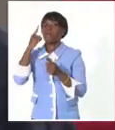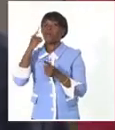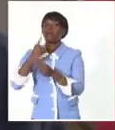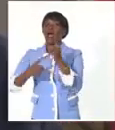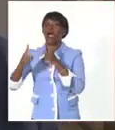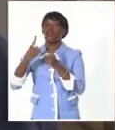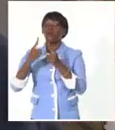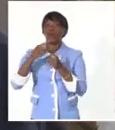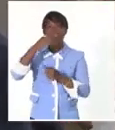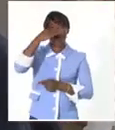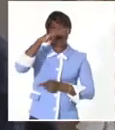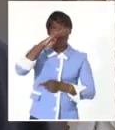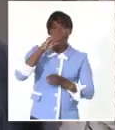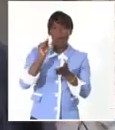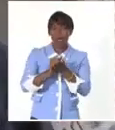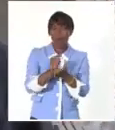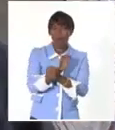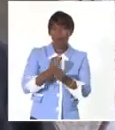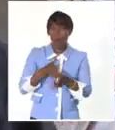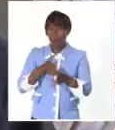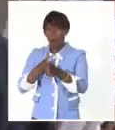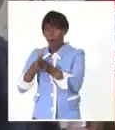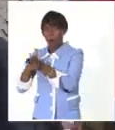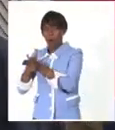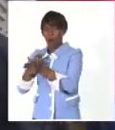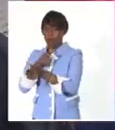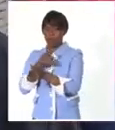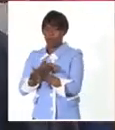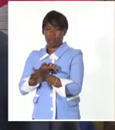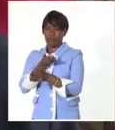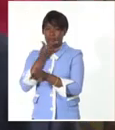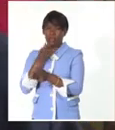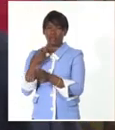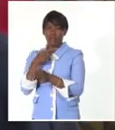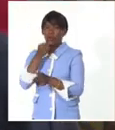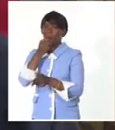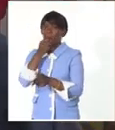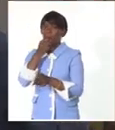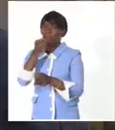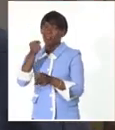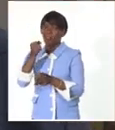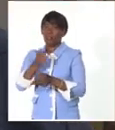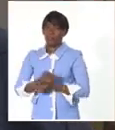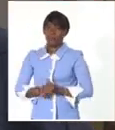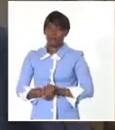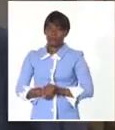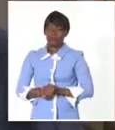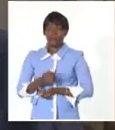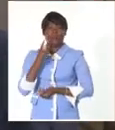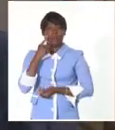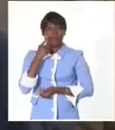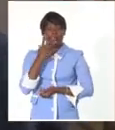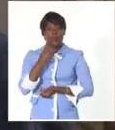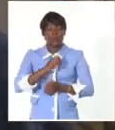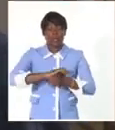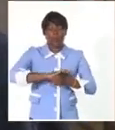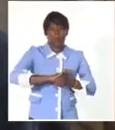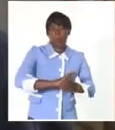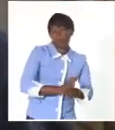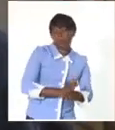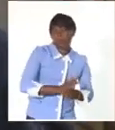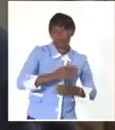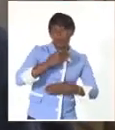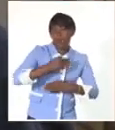actual, que lo hemos vivido en los últimos días, y para denunciar también un acto de hostilidad criminal contra nuestro país, que es el